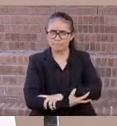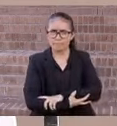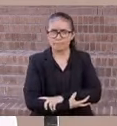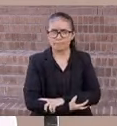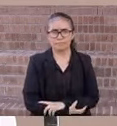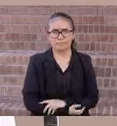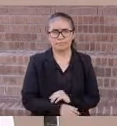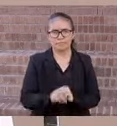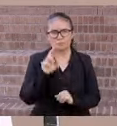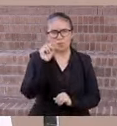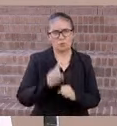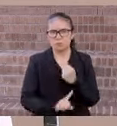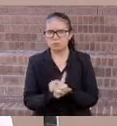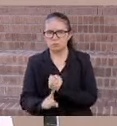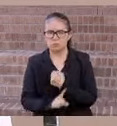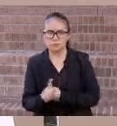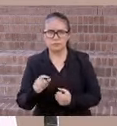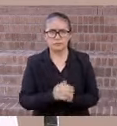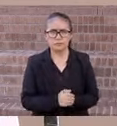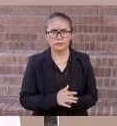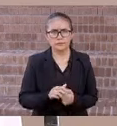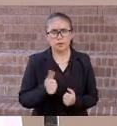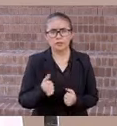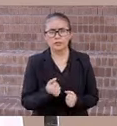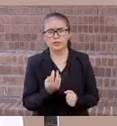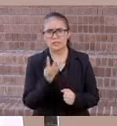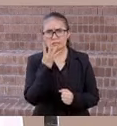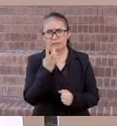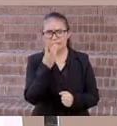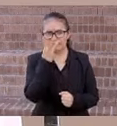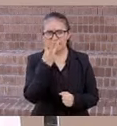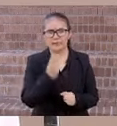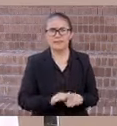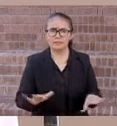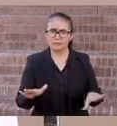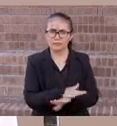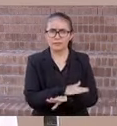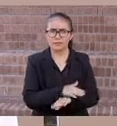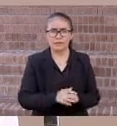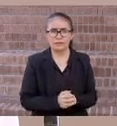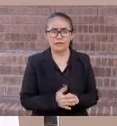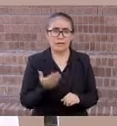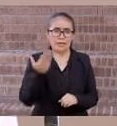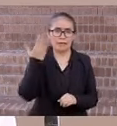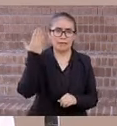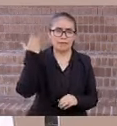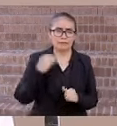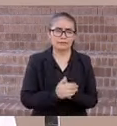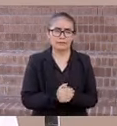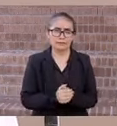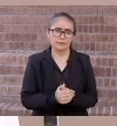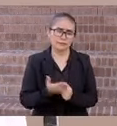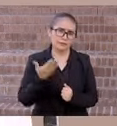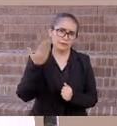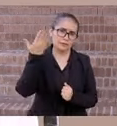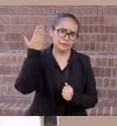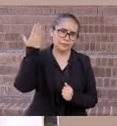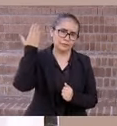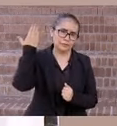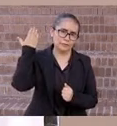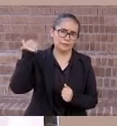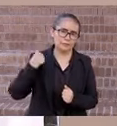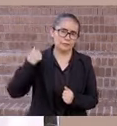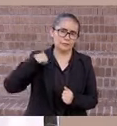violencia las otras tres transformaciones que llevaron a cabo nuestros antepasados